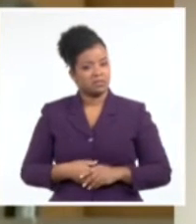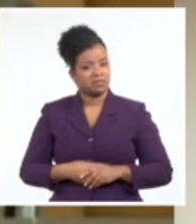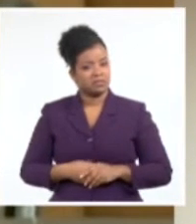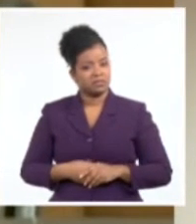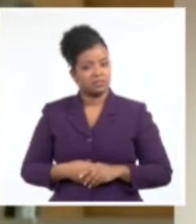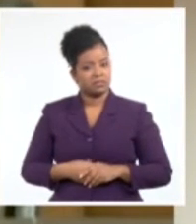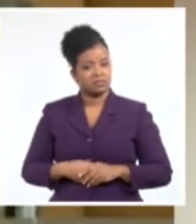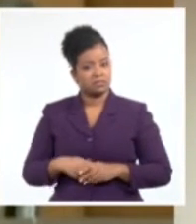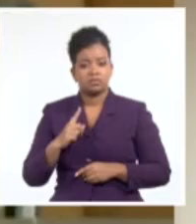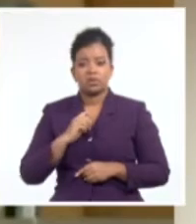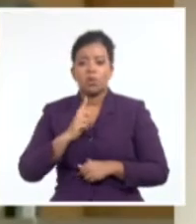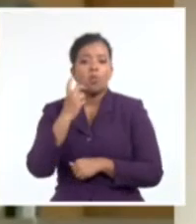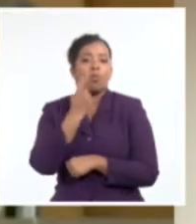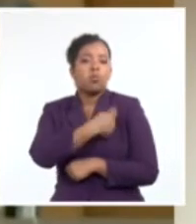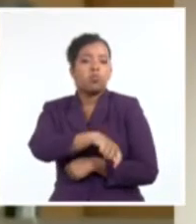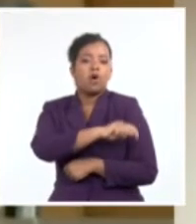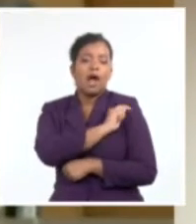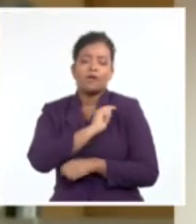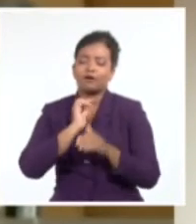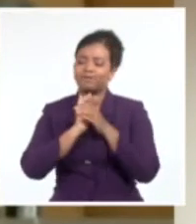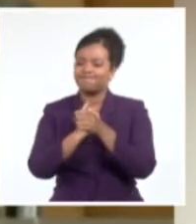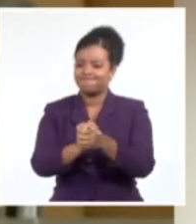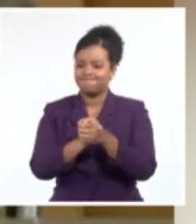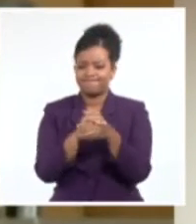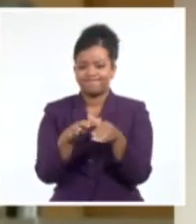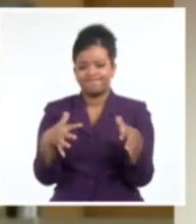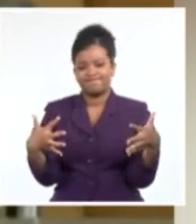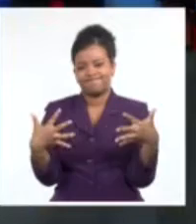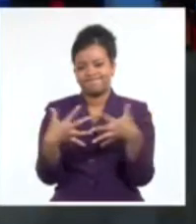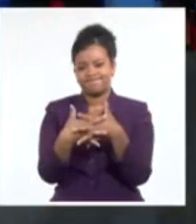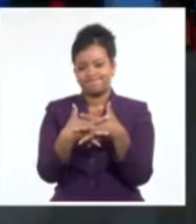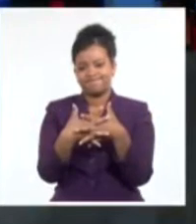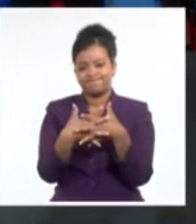somos el mismo pueblo, lazos de sangre nos juntan.